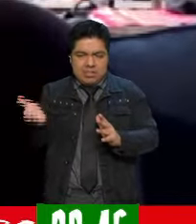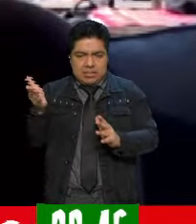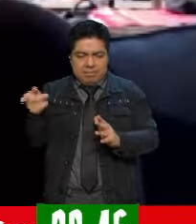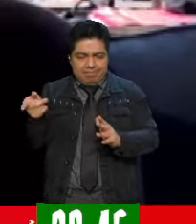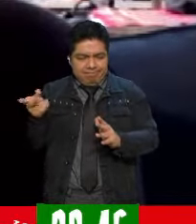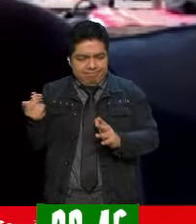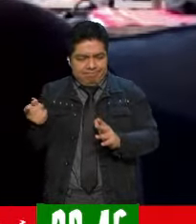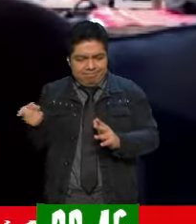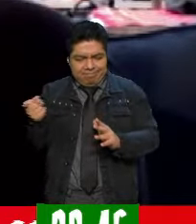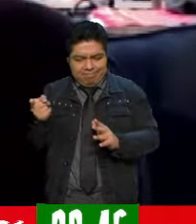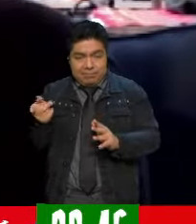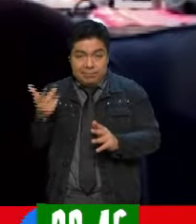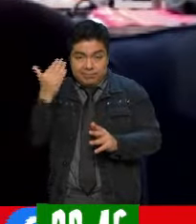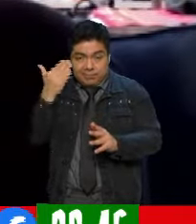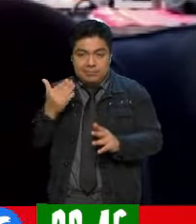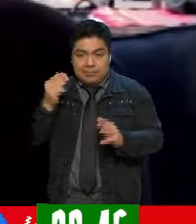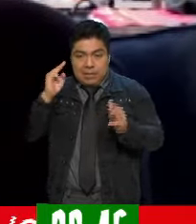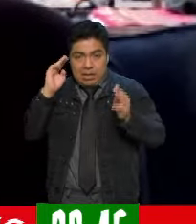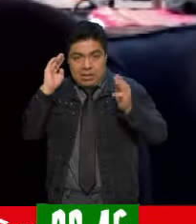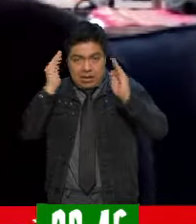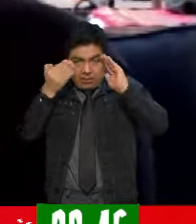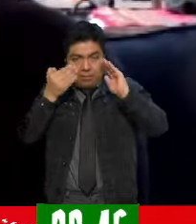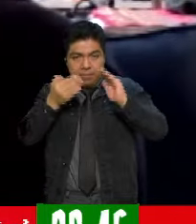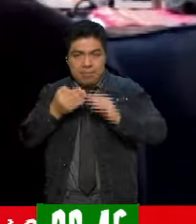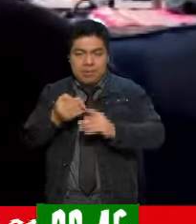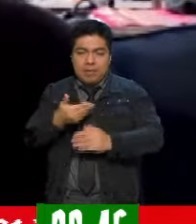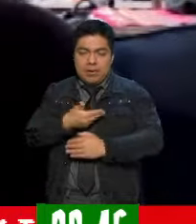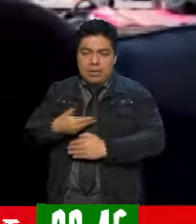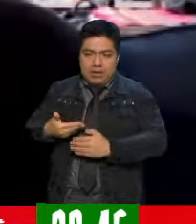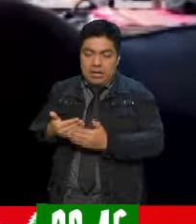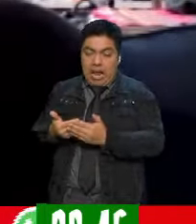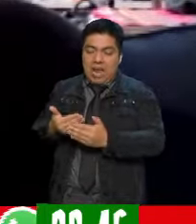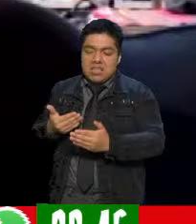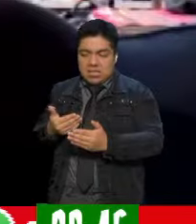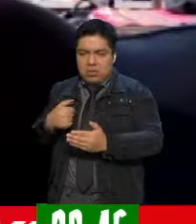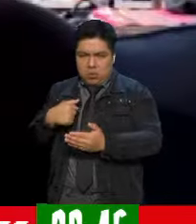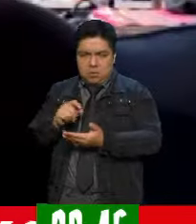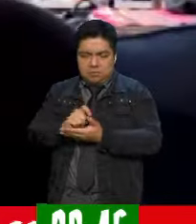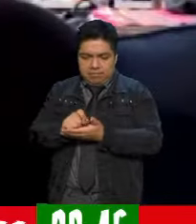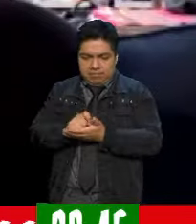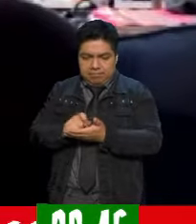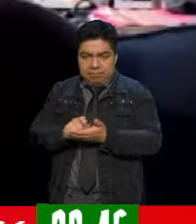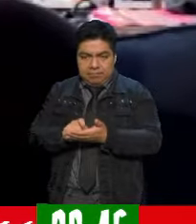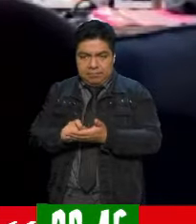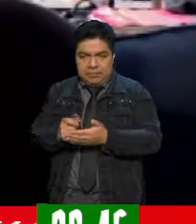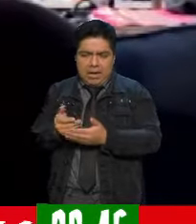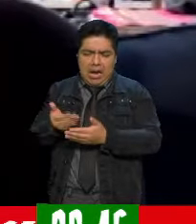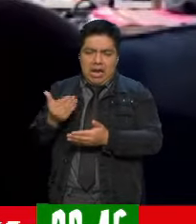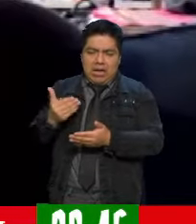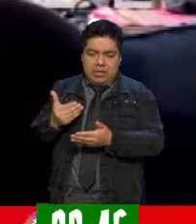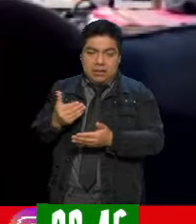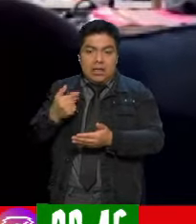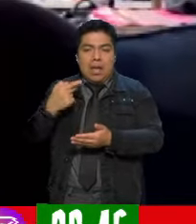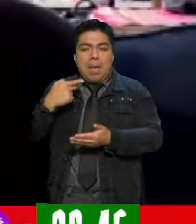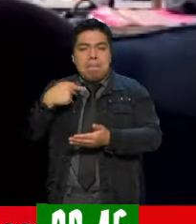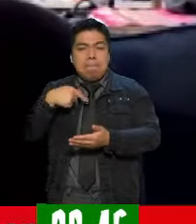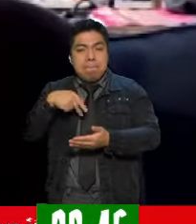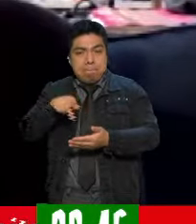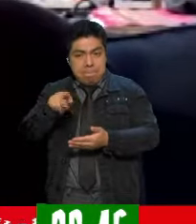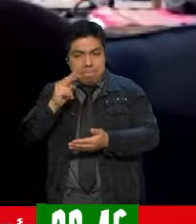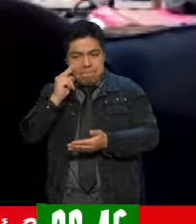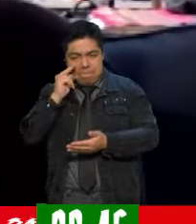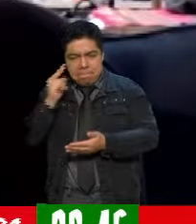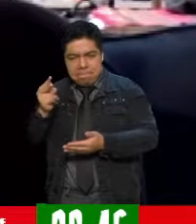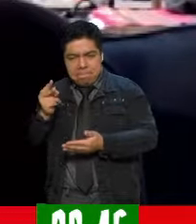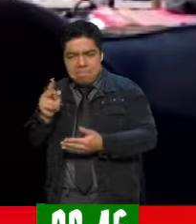este personaje que es el presidente del país. La escribía antes, pero sí veía cómo los